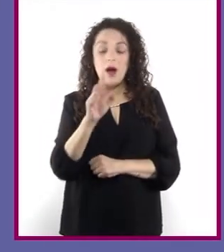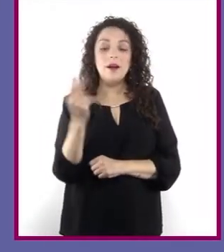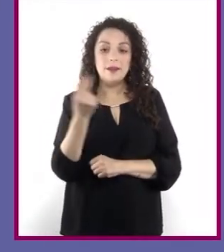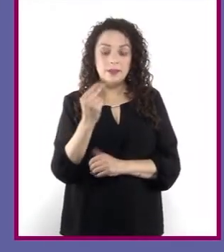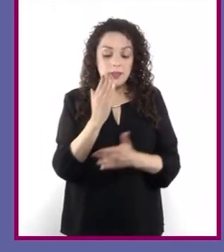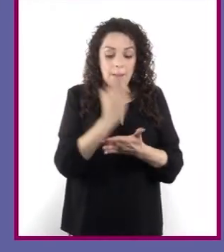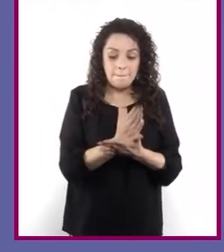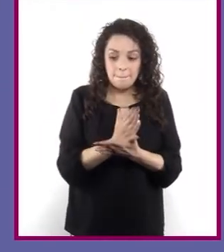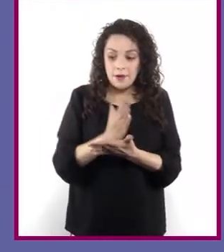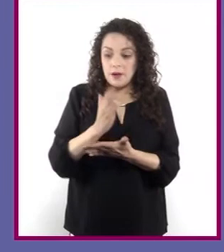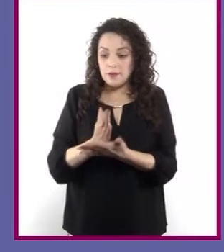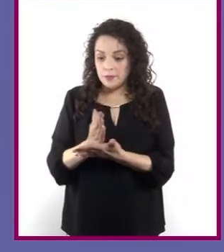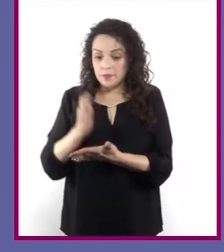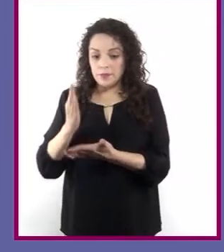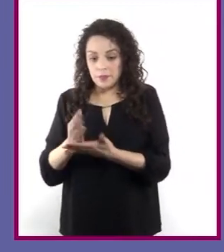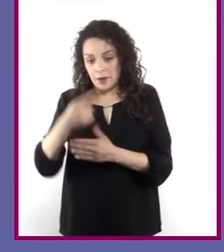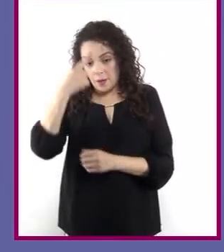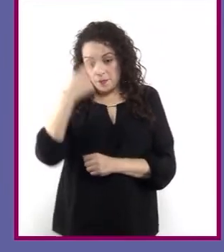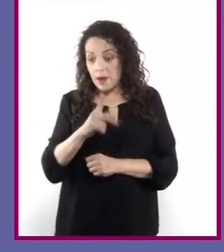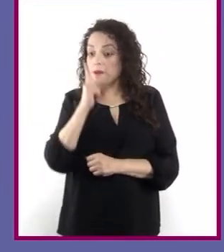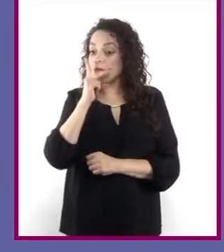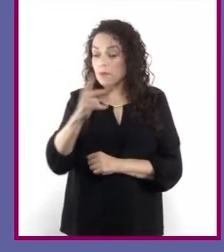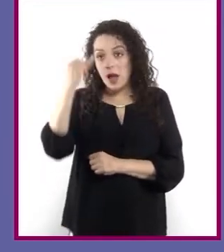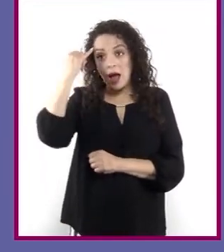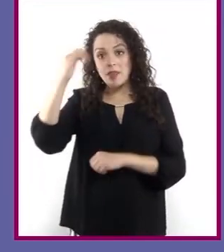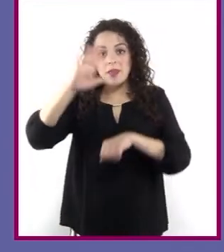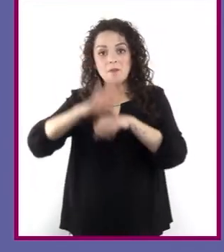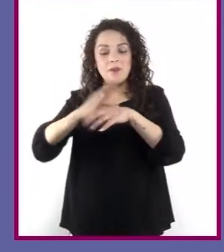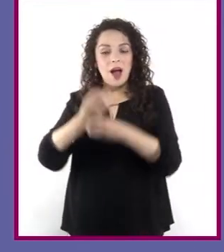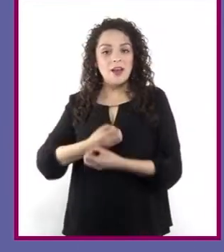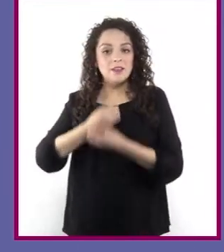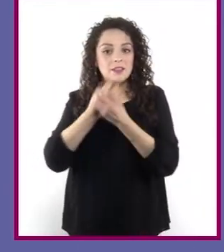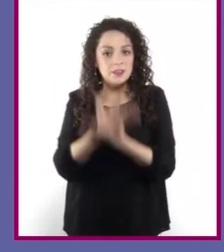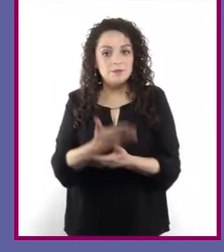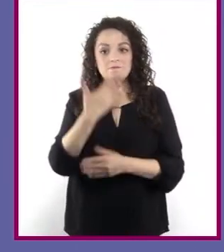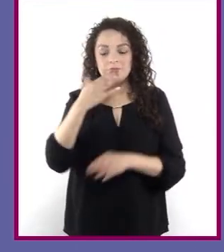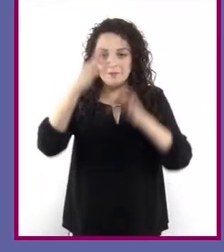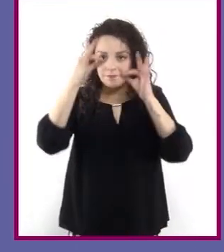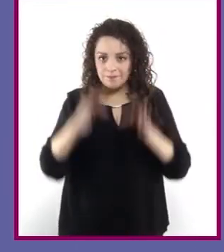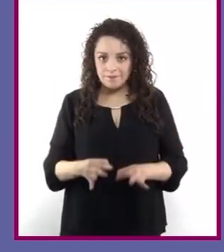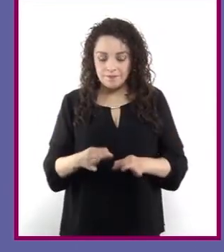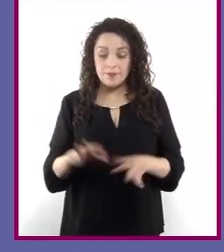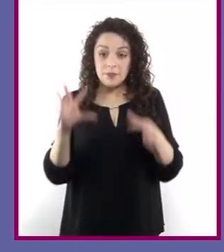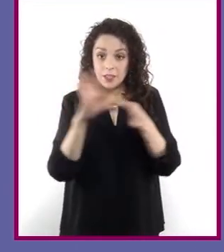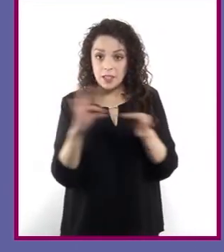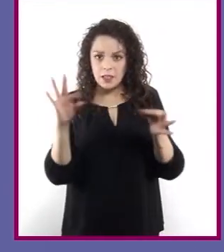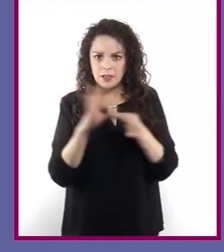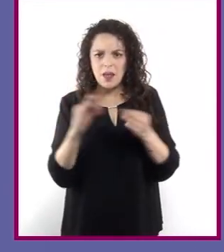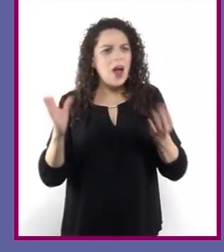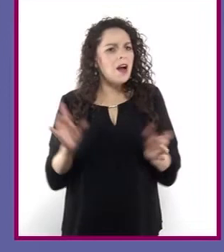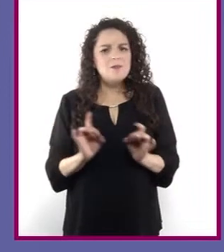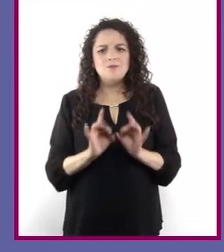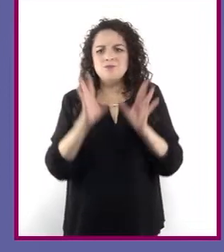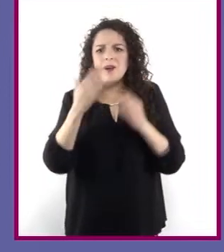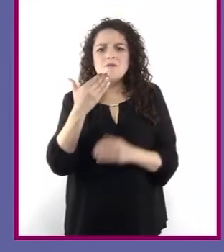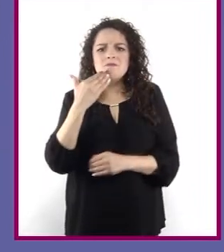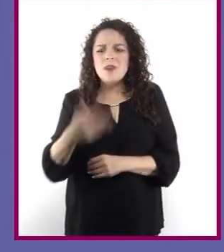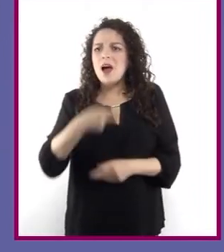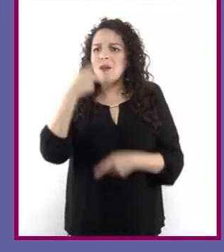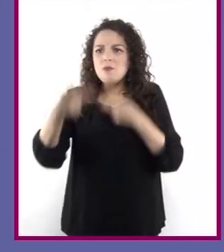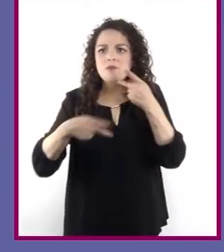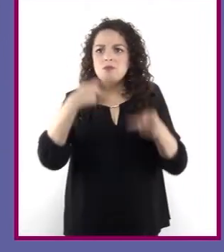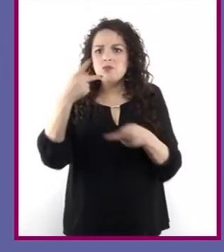más expresivas las palabras o las ideas. El discurso es espontáneo y fluido.